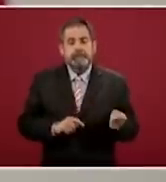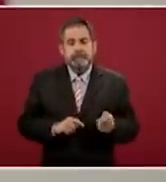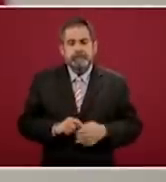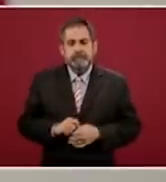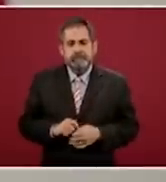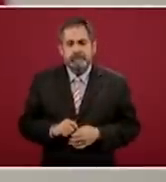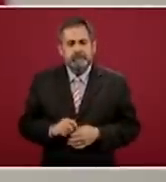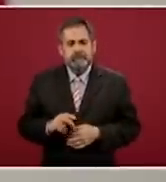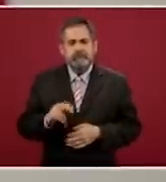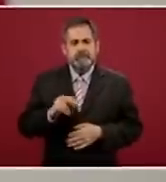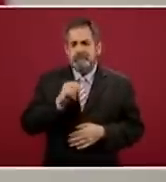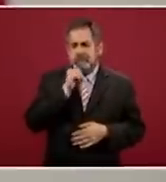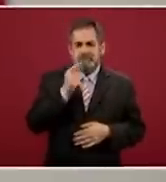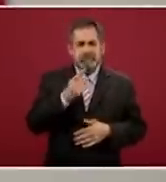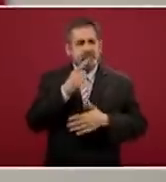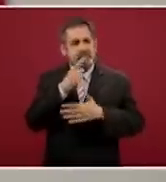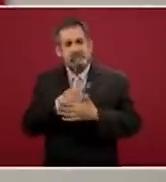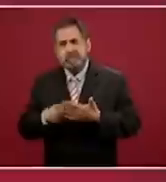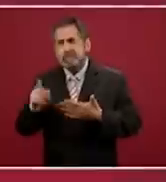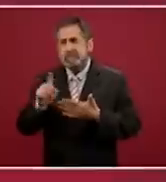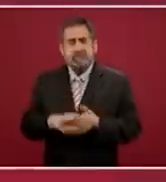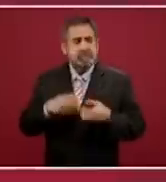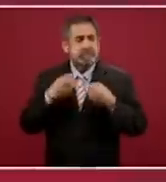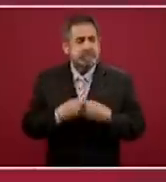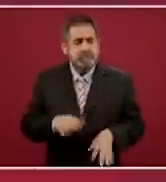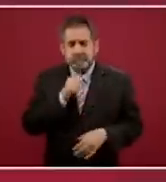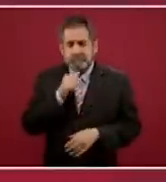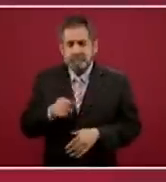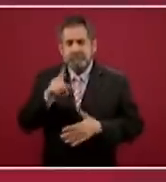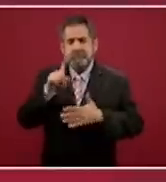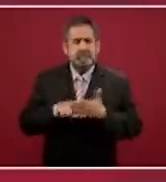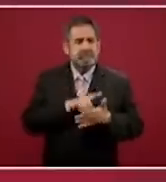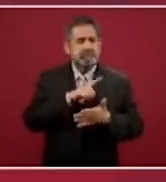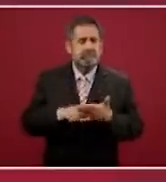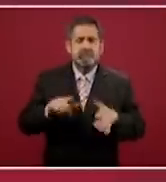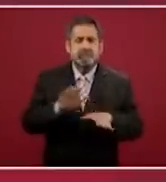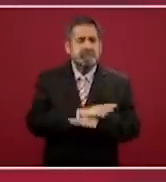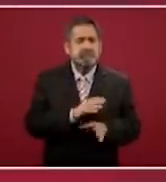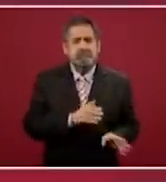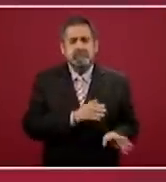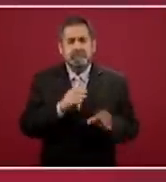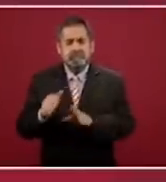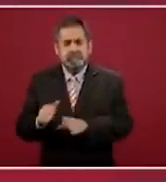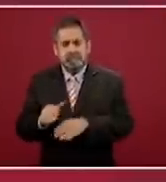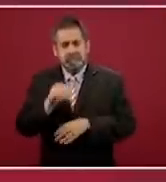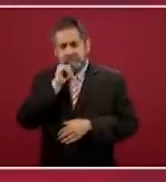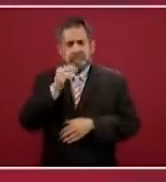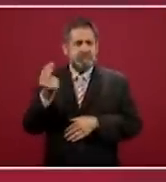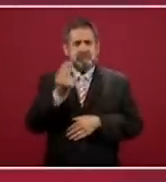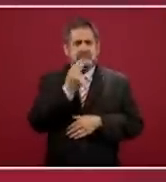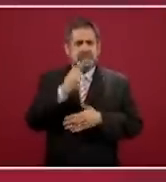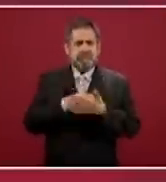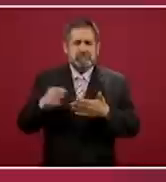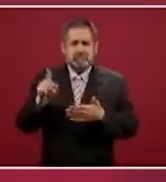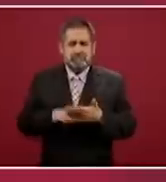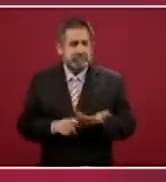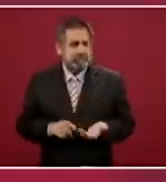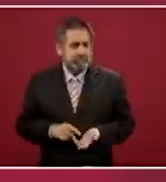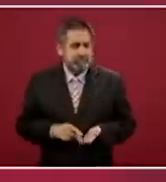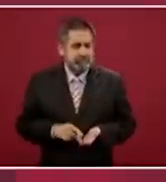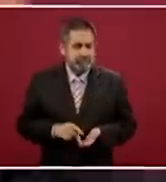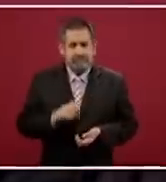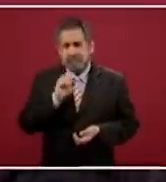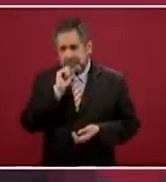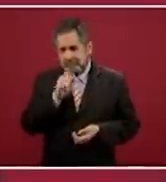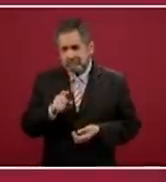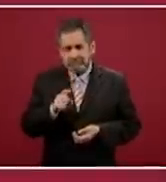tiene una repercusión seria cancelarlo en este momento, no es indispensable cancelarlo, pero tampoco tiene mayor